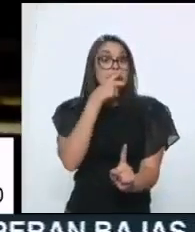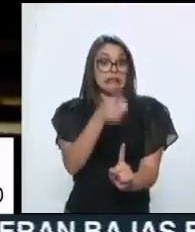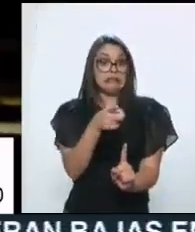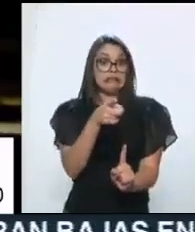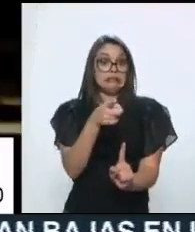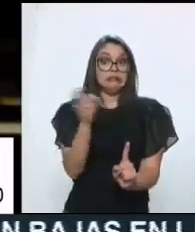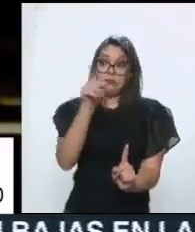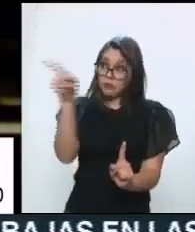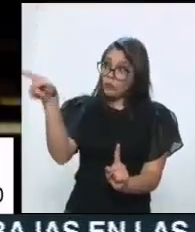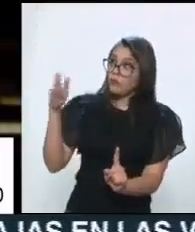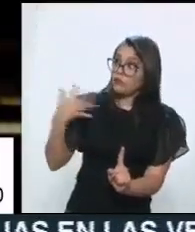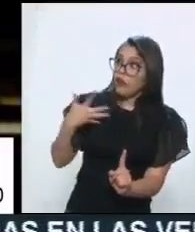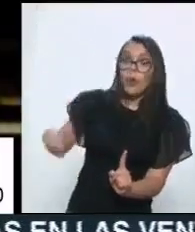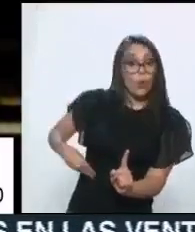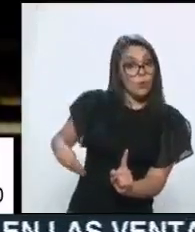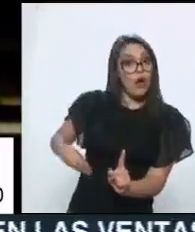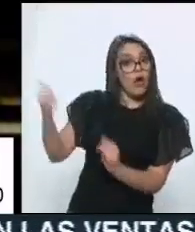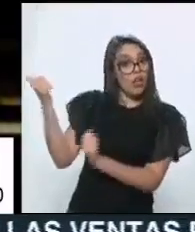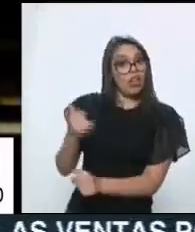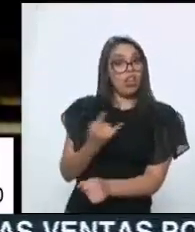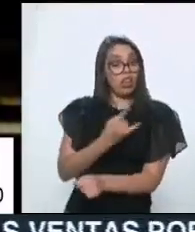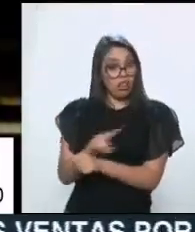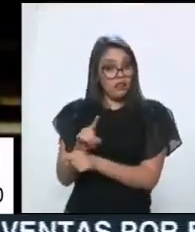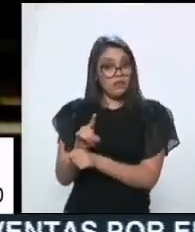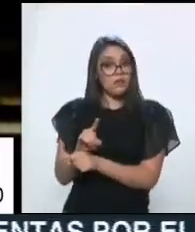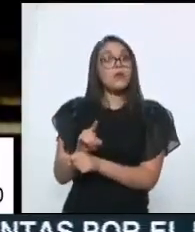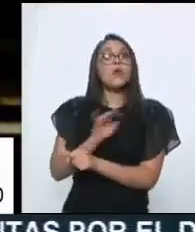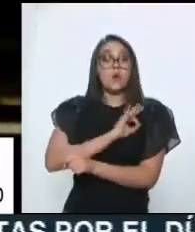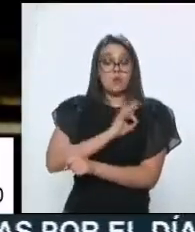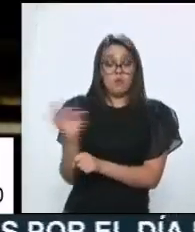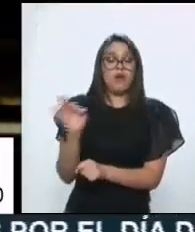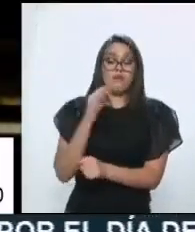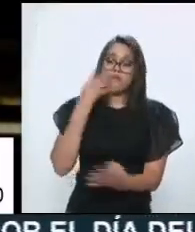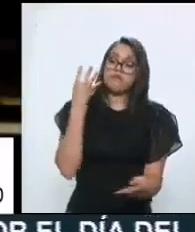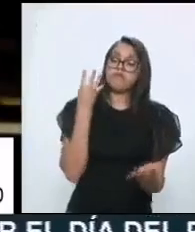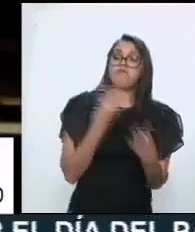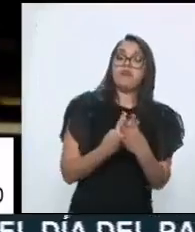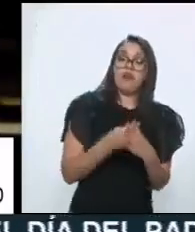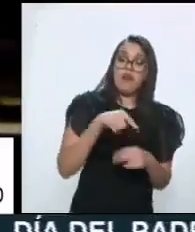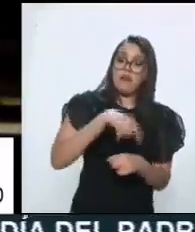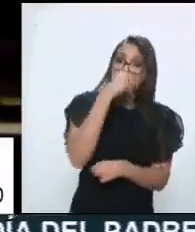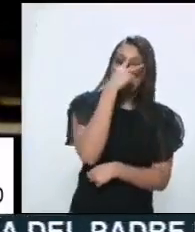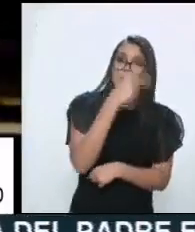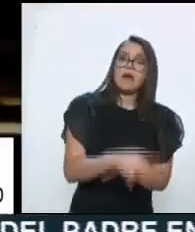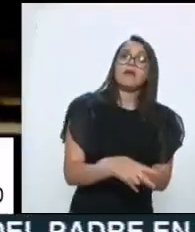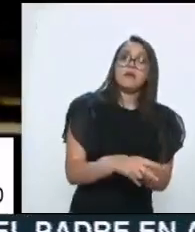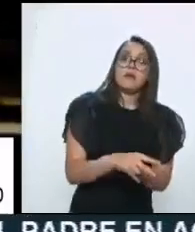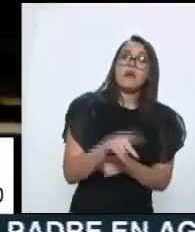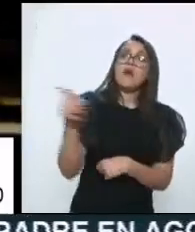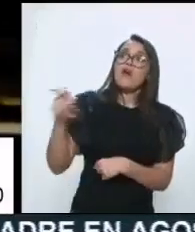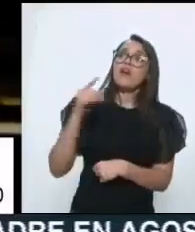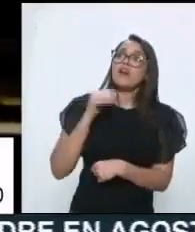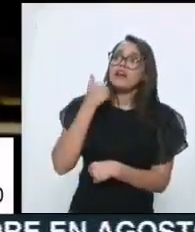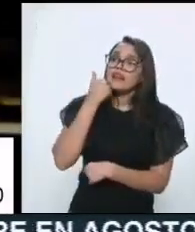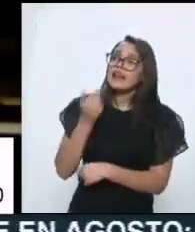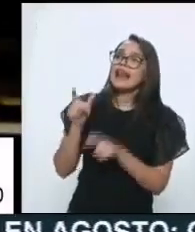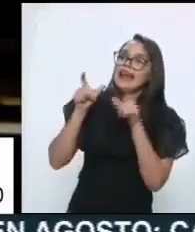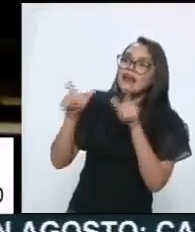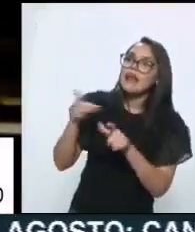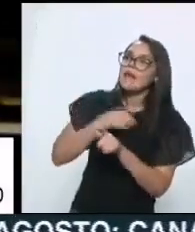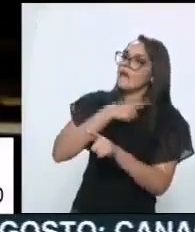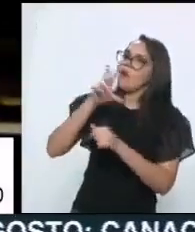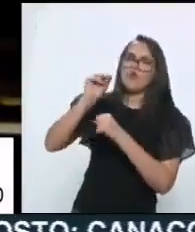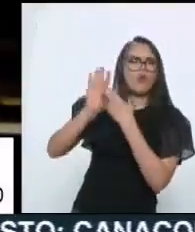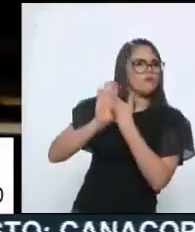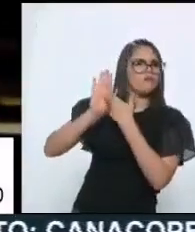una pena de prisión de 5 a 30 años al servidor público que, teniendo el deber de evitar la introducción de armas de manera ilícita